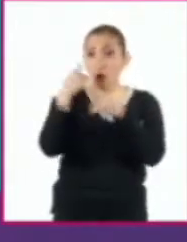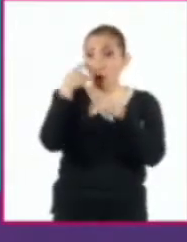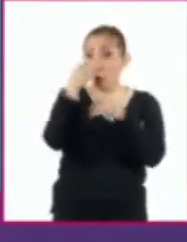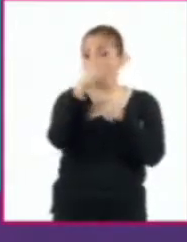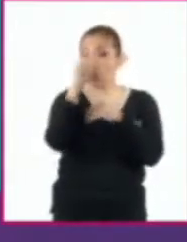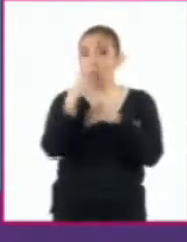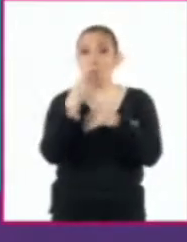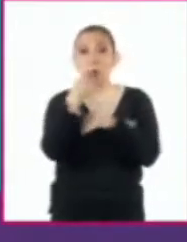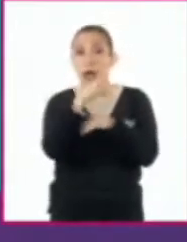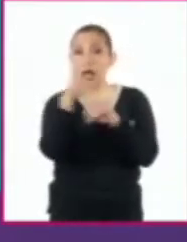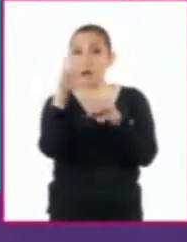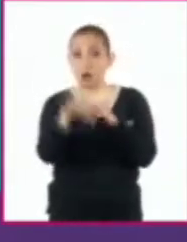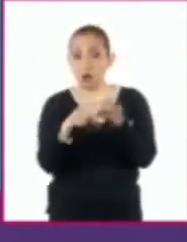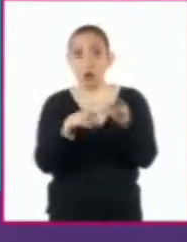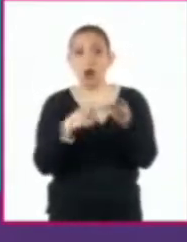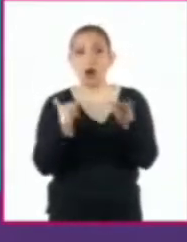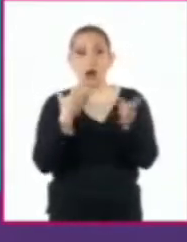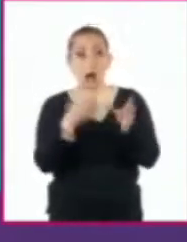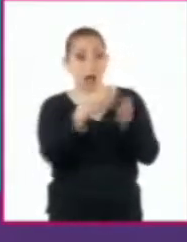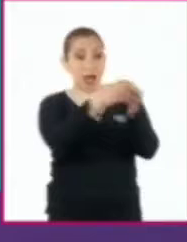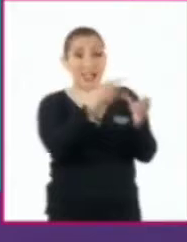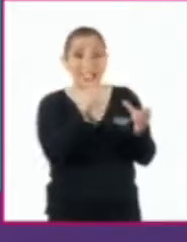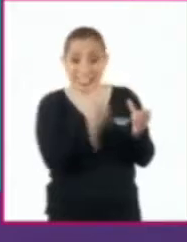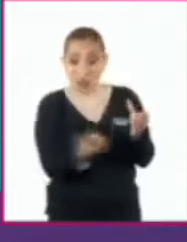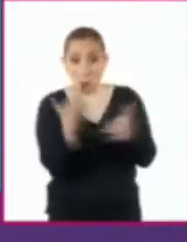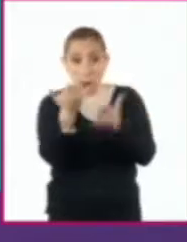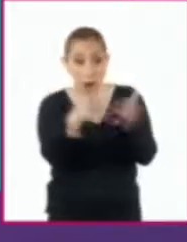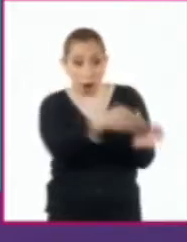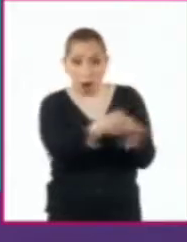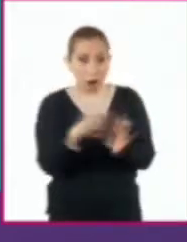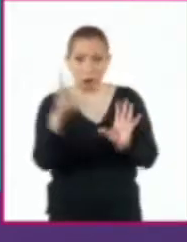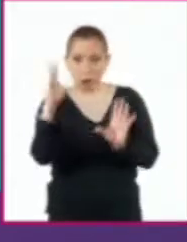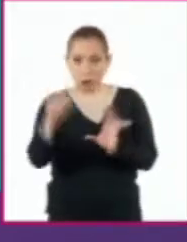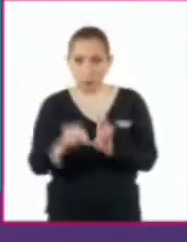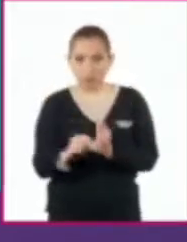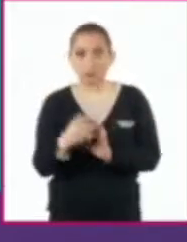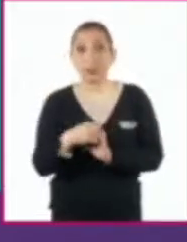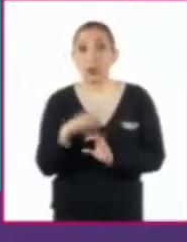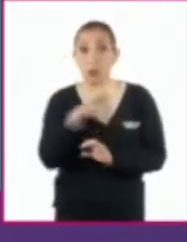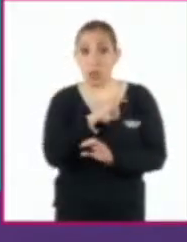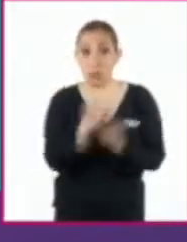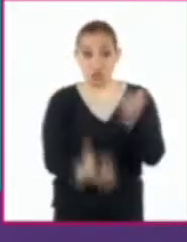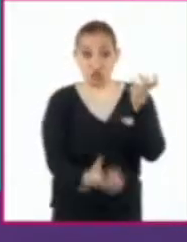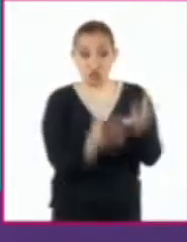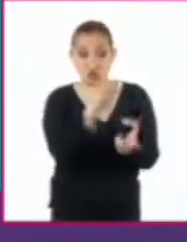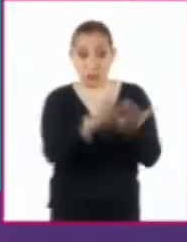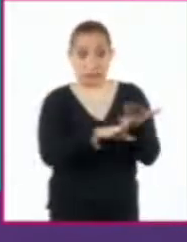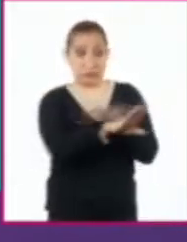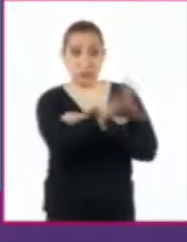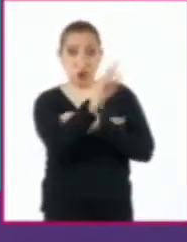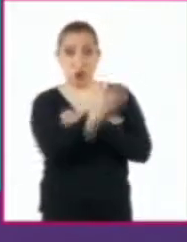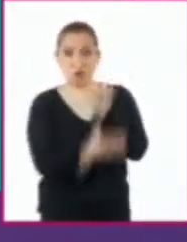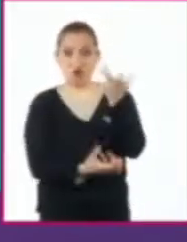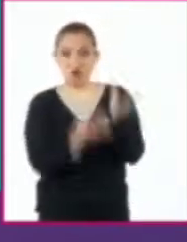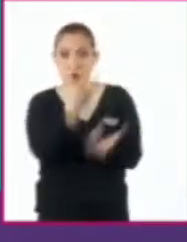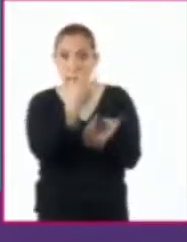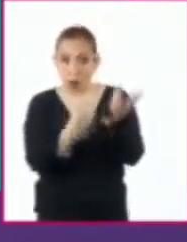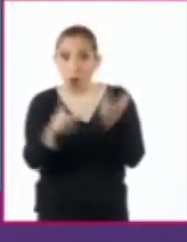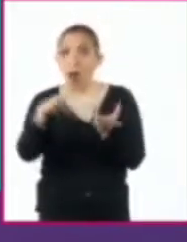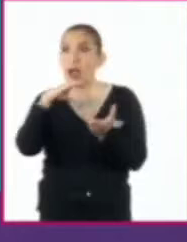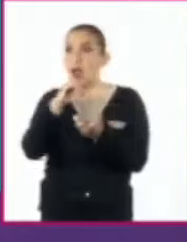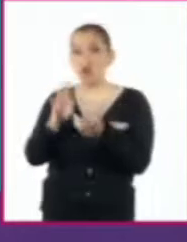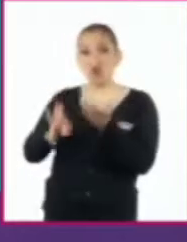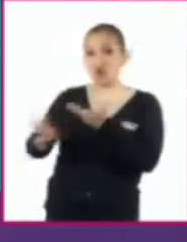ojos y boca. Manténgase fuera del alcance de los niños. Inflamable: manténgase alejado del fuego y el